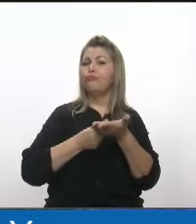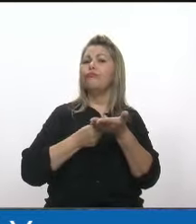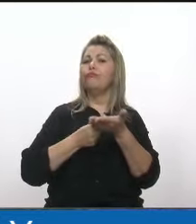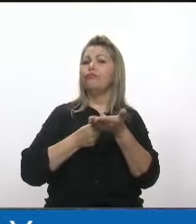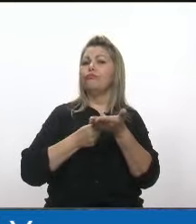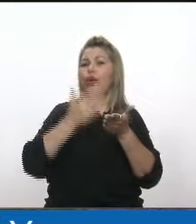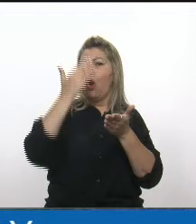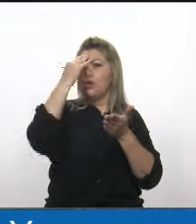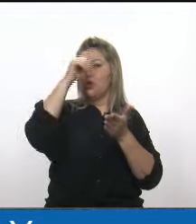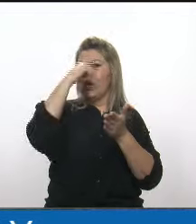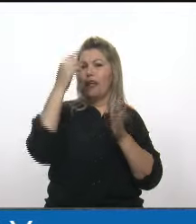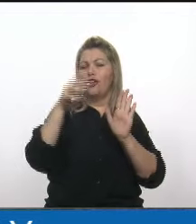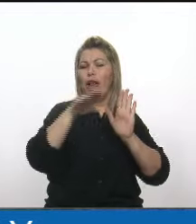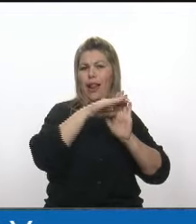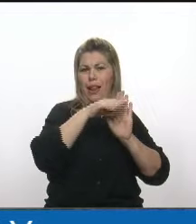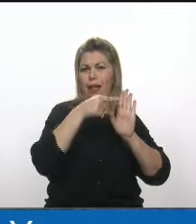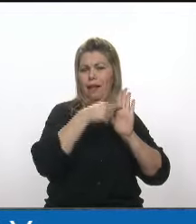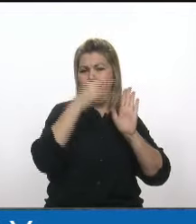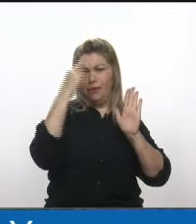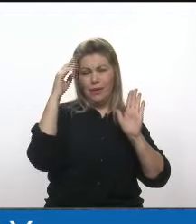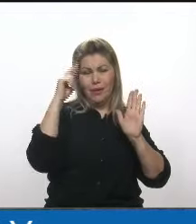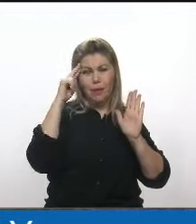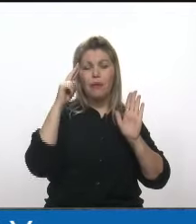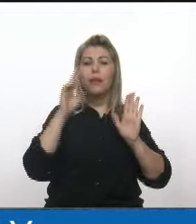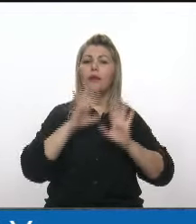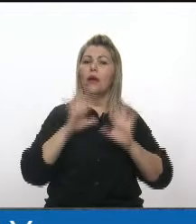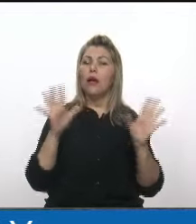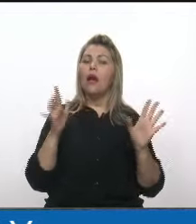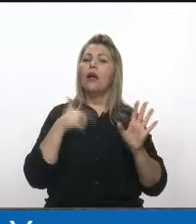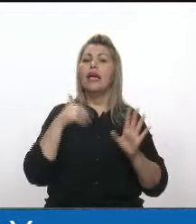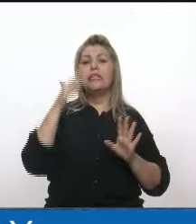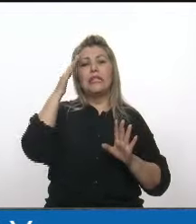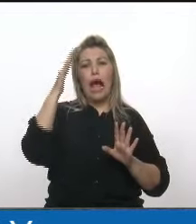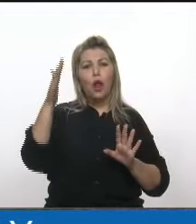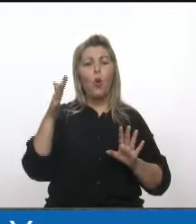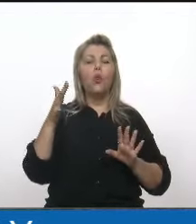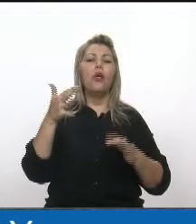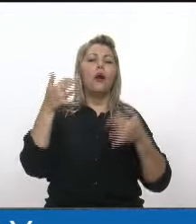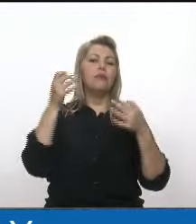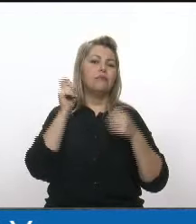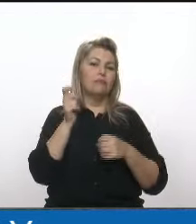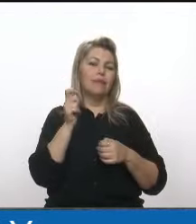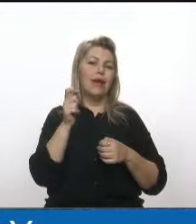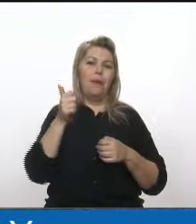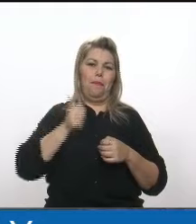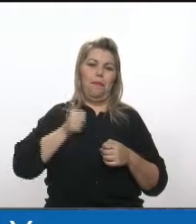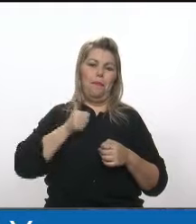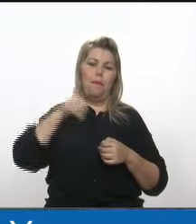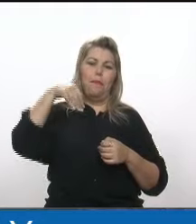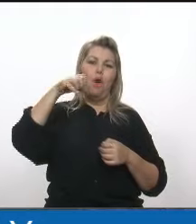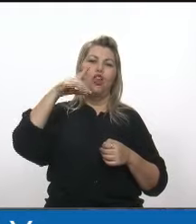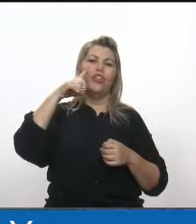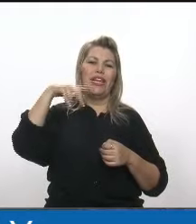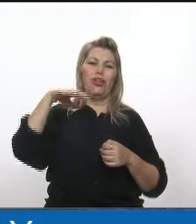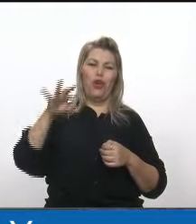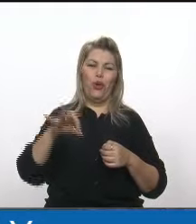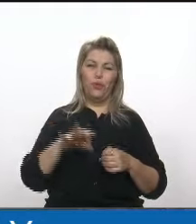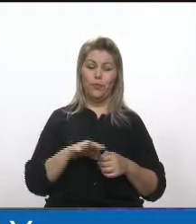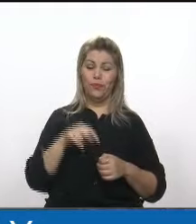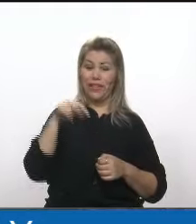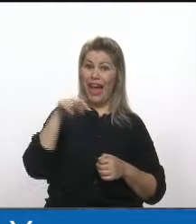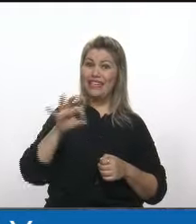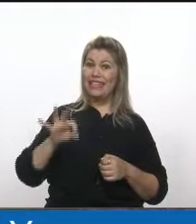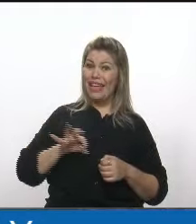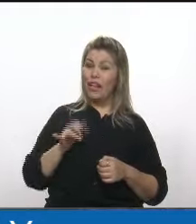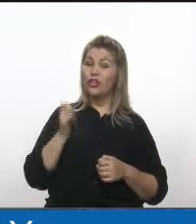Constitución nacional sin más lo saludo Atentamente Diana mondino este año se cumple el 75